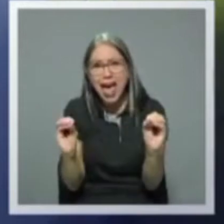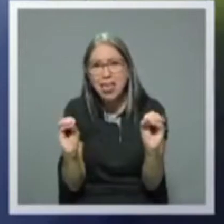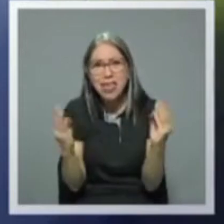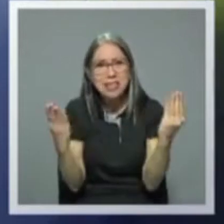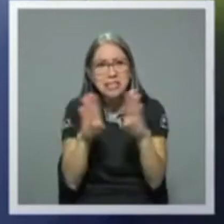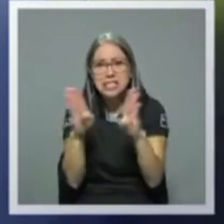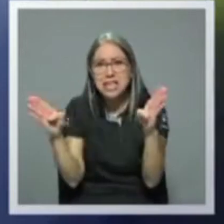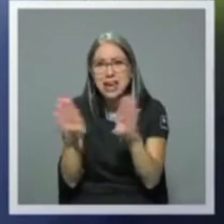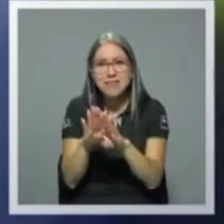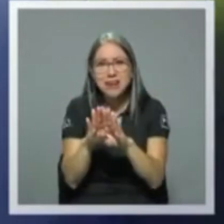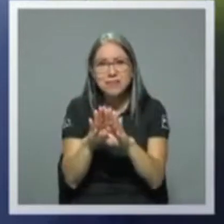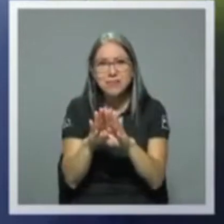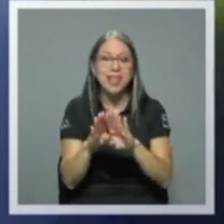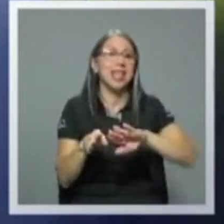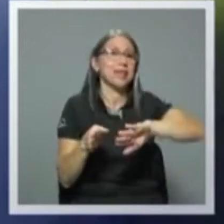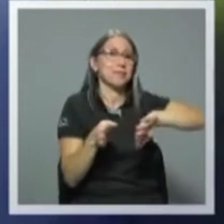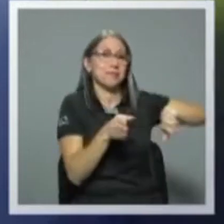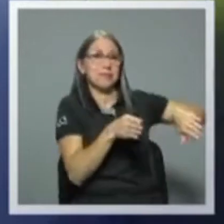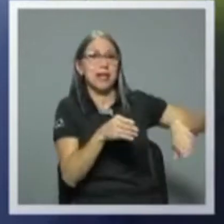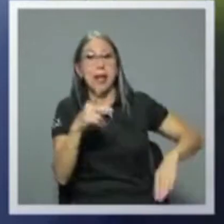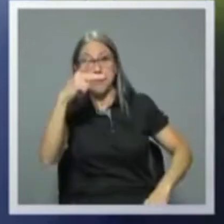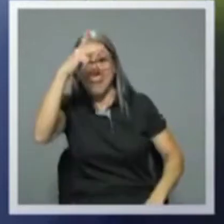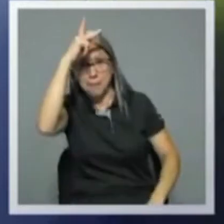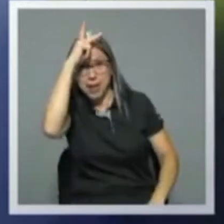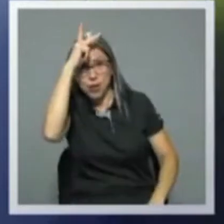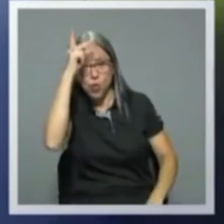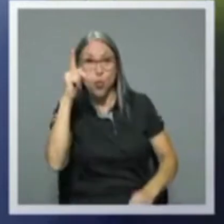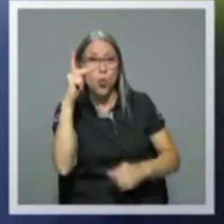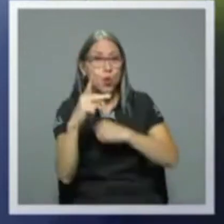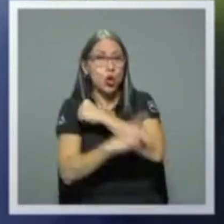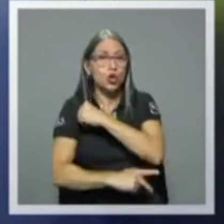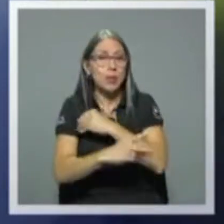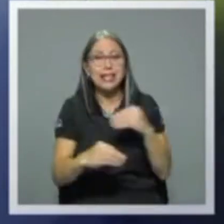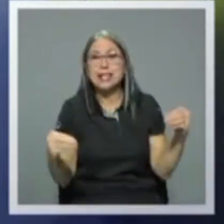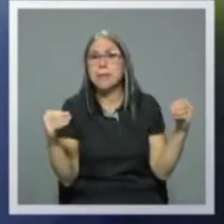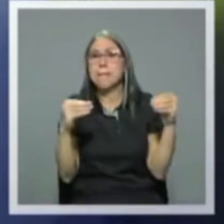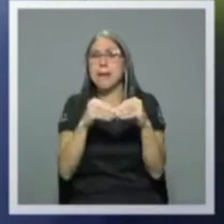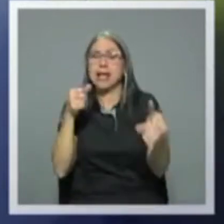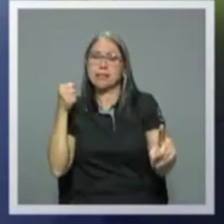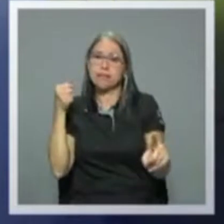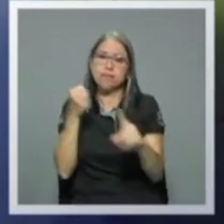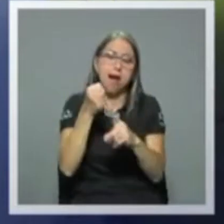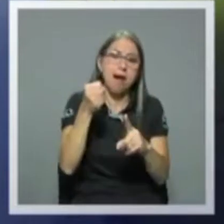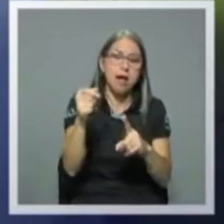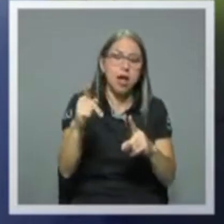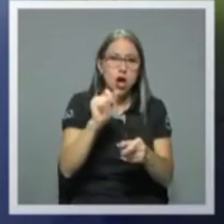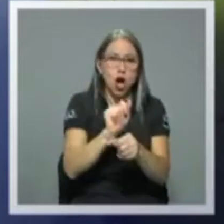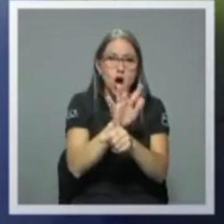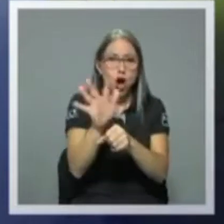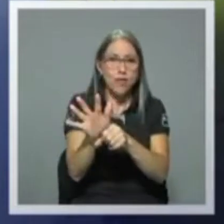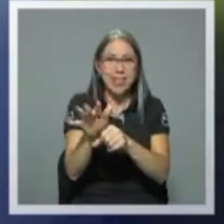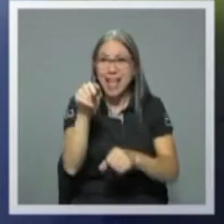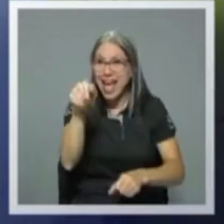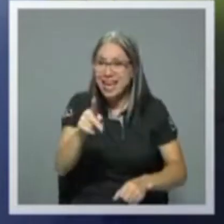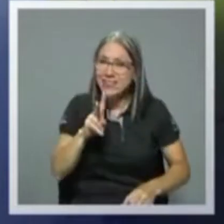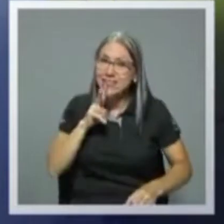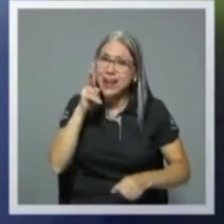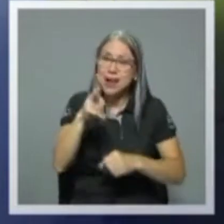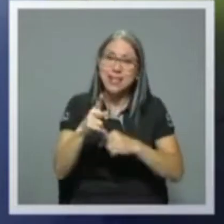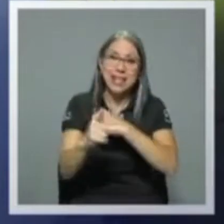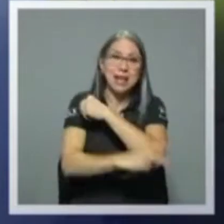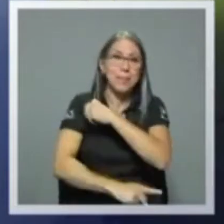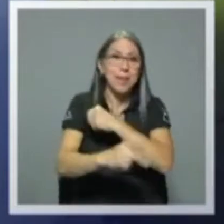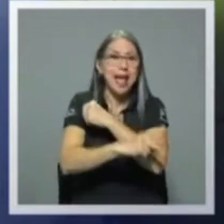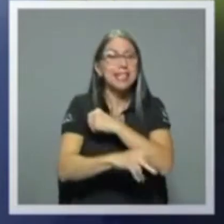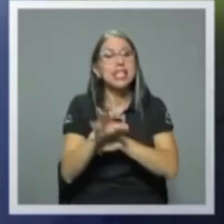Perú, que fue uno de los países en el mundo más afectados por el COVID, donde realmente el país estuvo en toque de queda